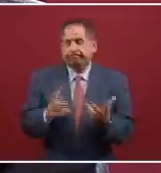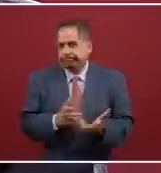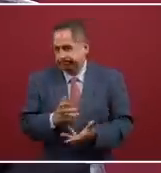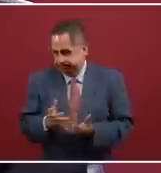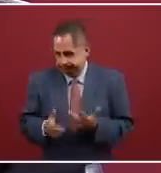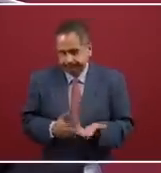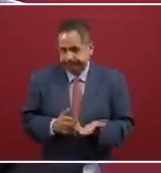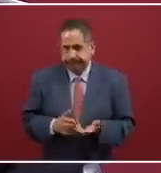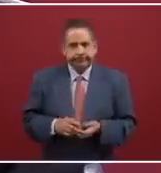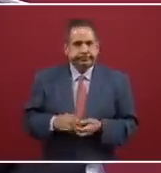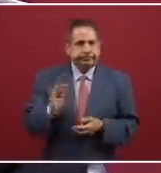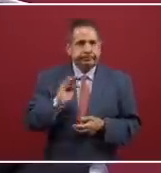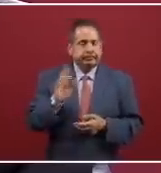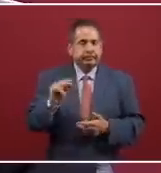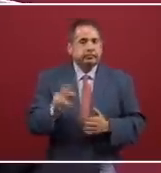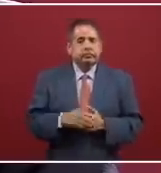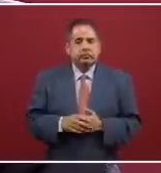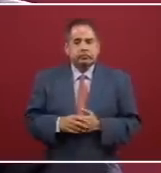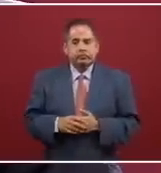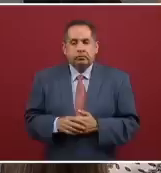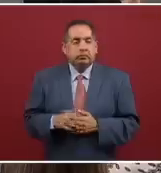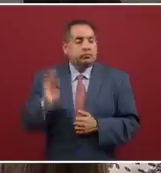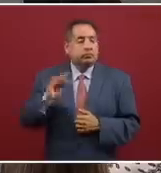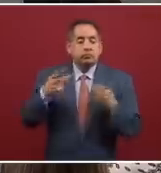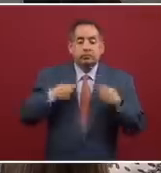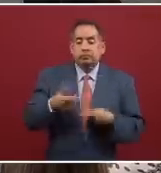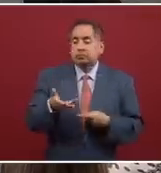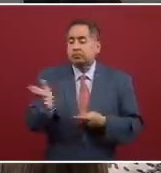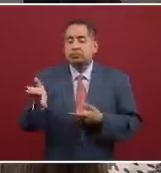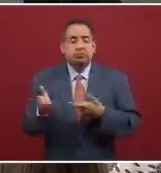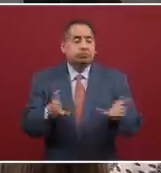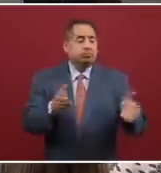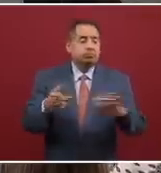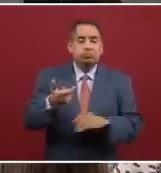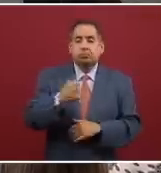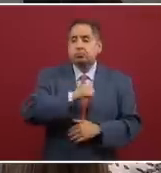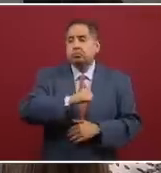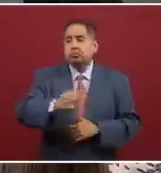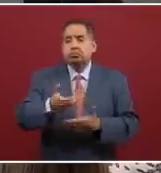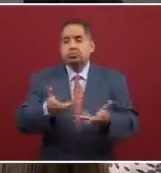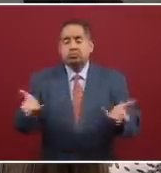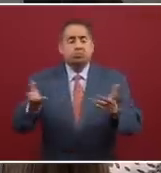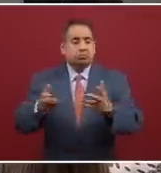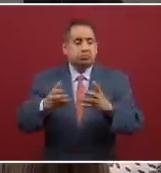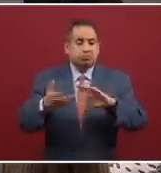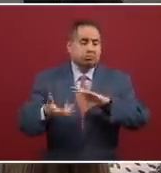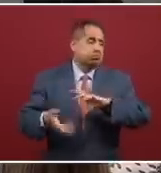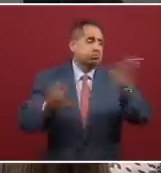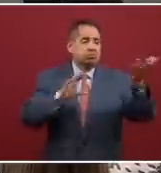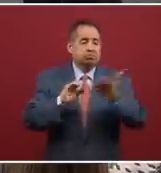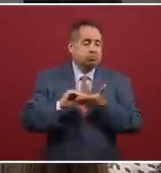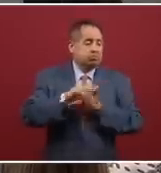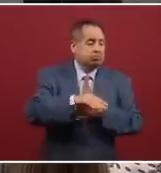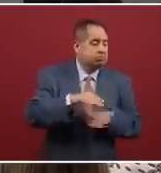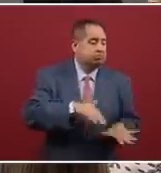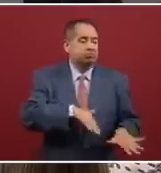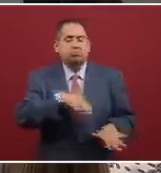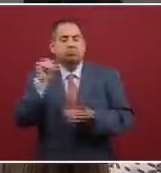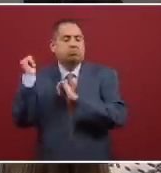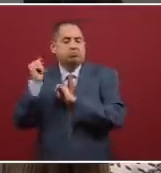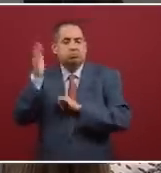sí tenemos desempleo tenemos inflación se nos cae la inversión nacional